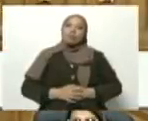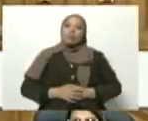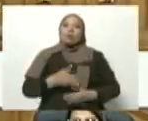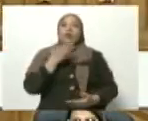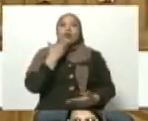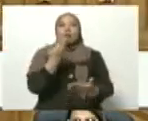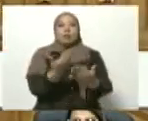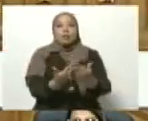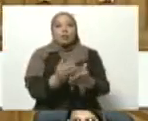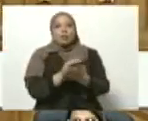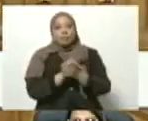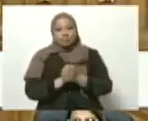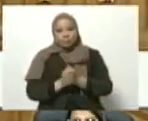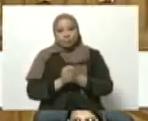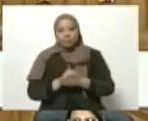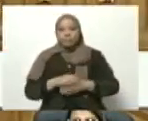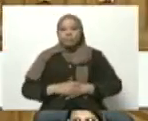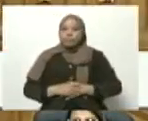Gracias, querido embajador.